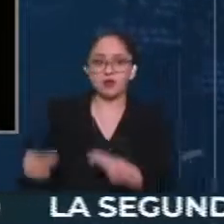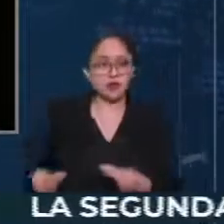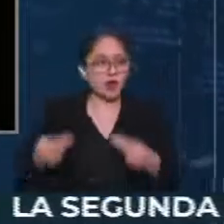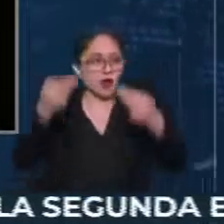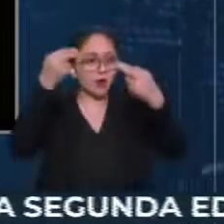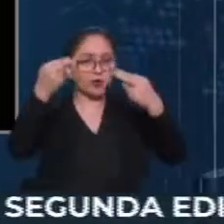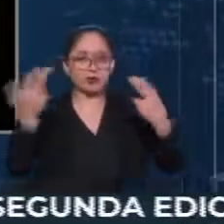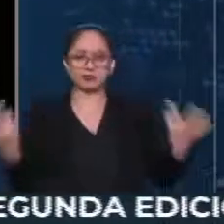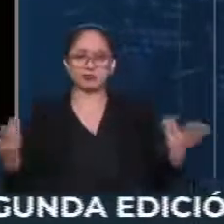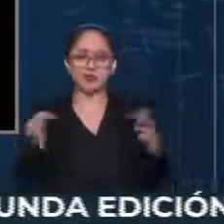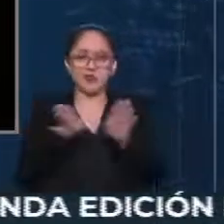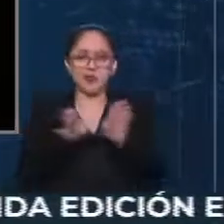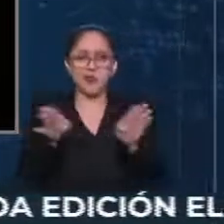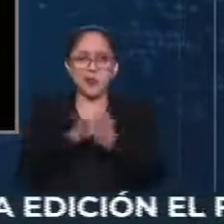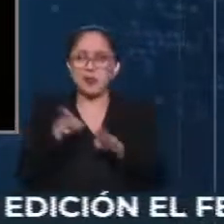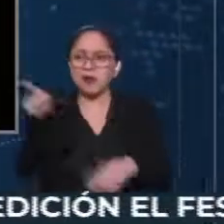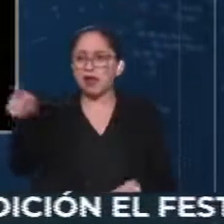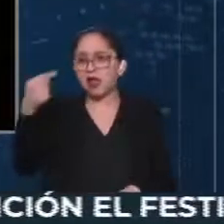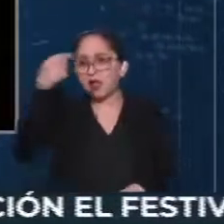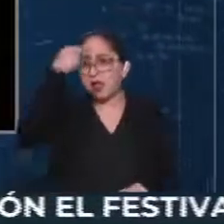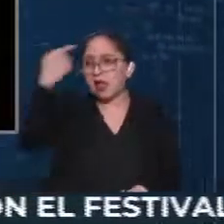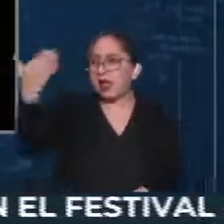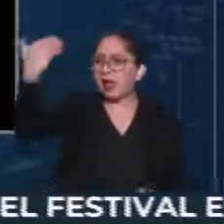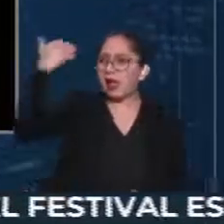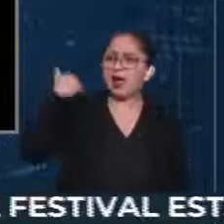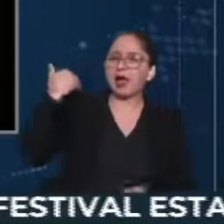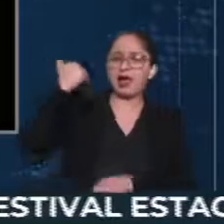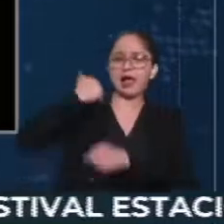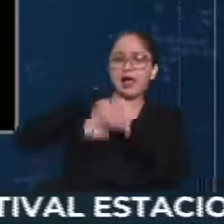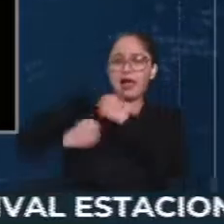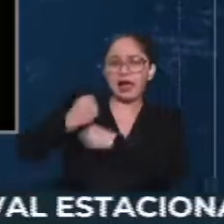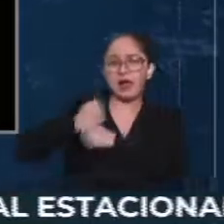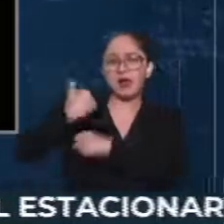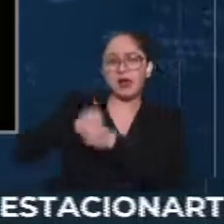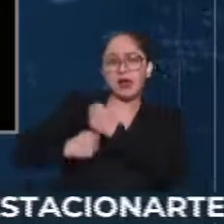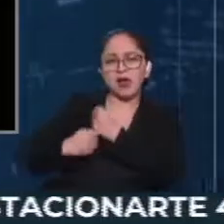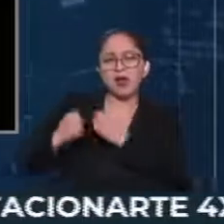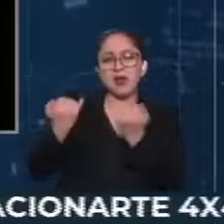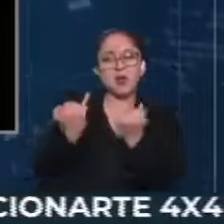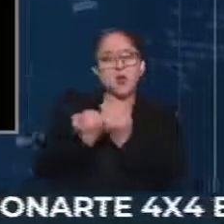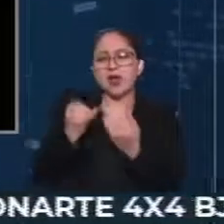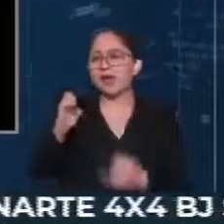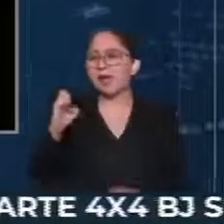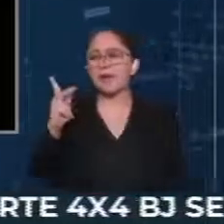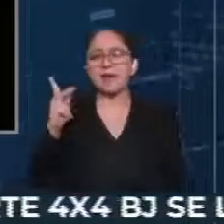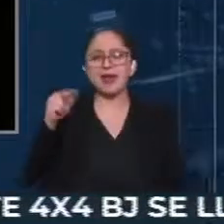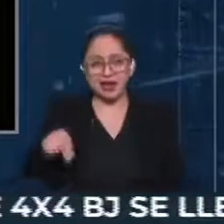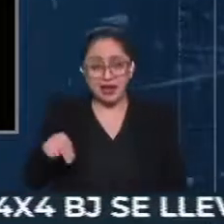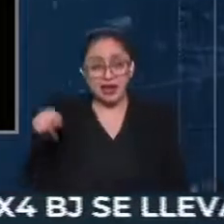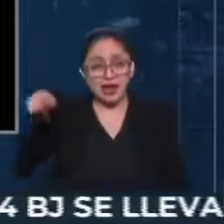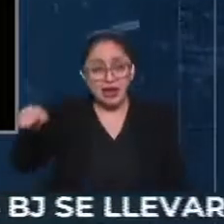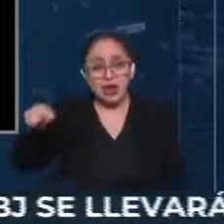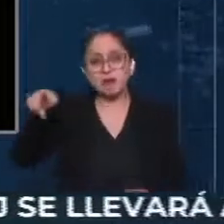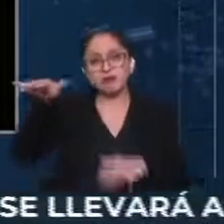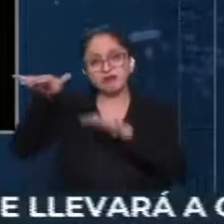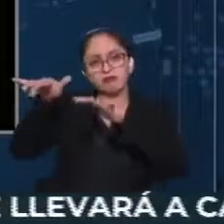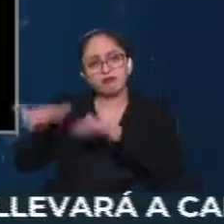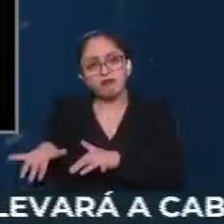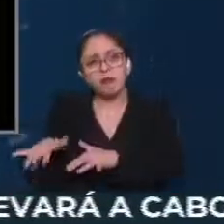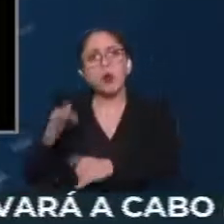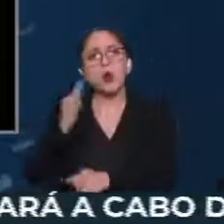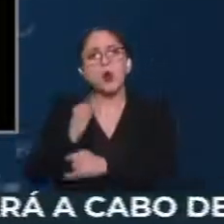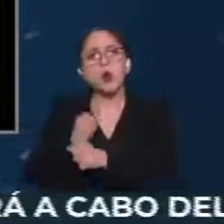cantidad de pauta que se le metió en sexenios pasados, sobre todo en el de Peña Nieto, en un sitio como el que él dirige, que está en la